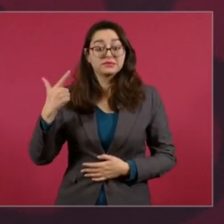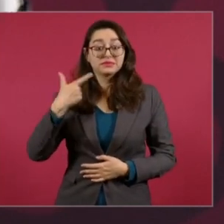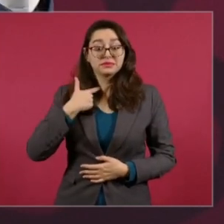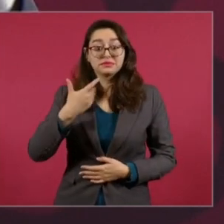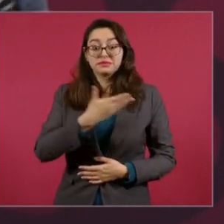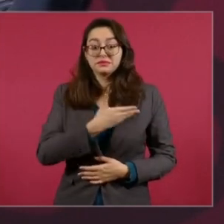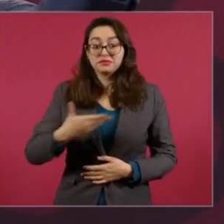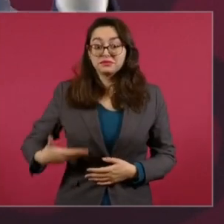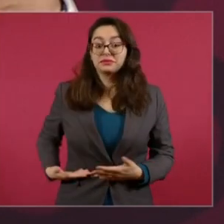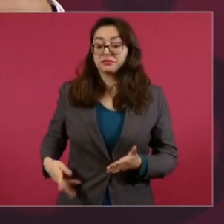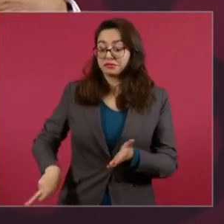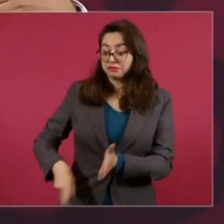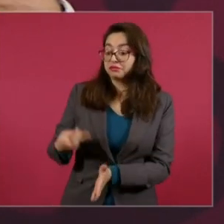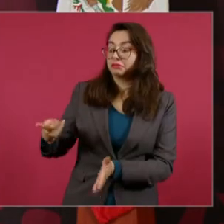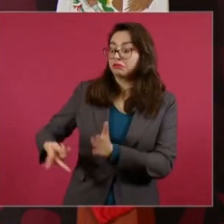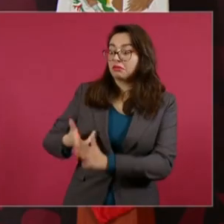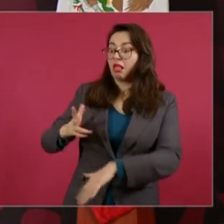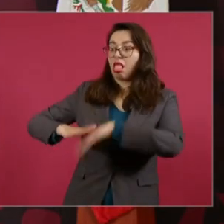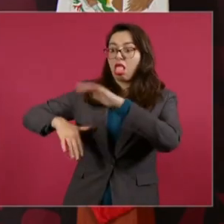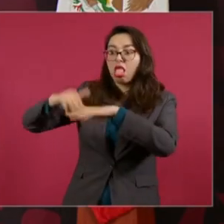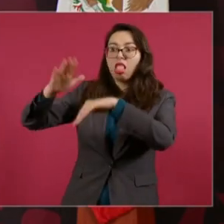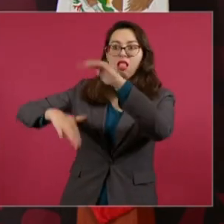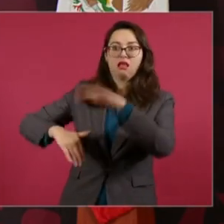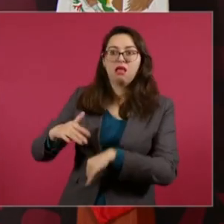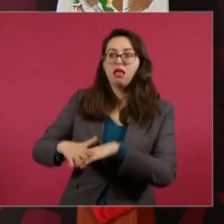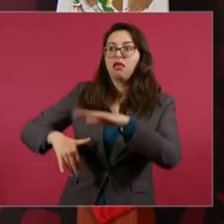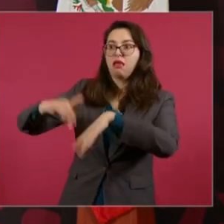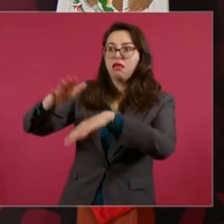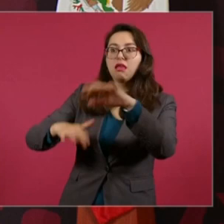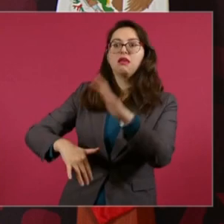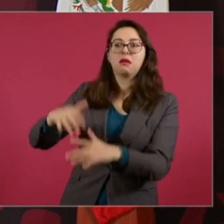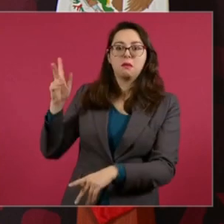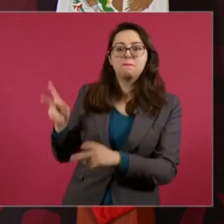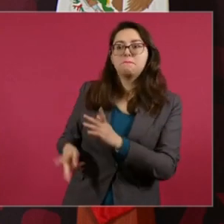Ya les hablaba yo de cuando